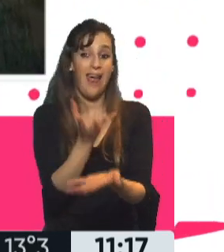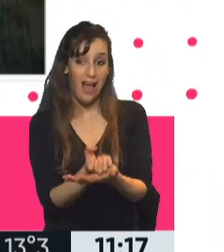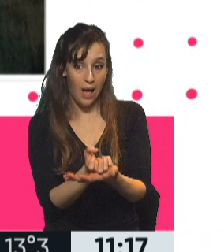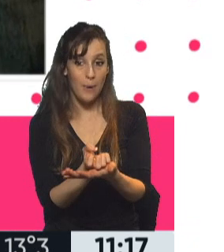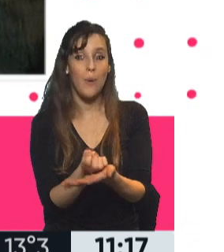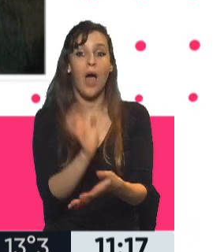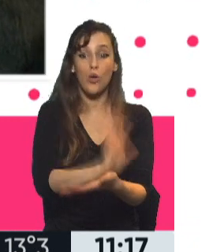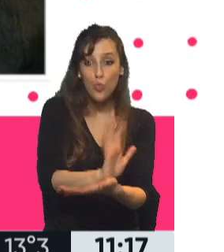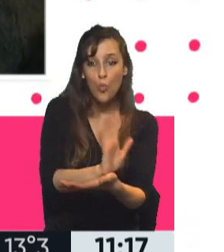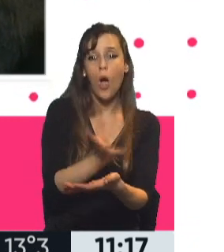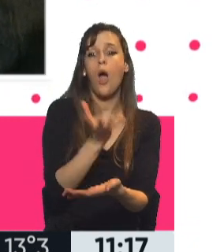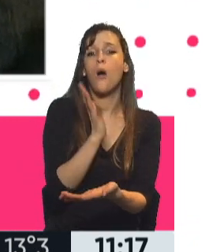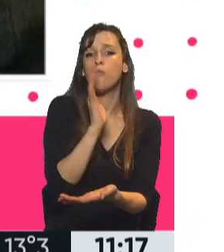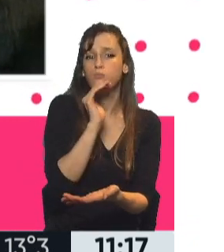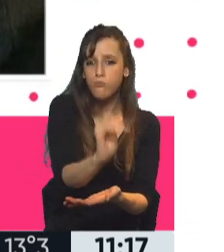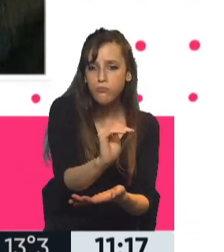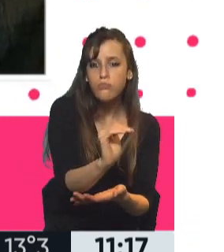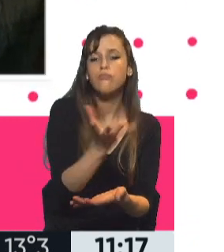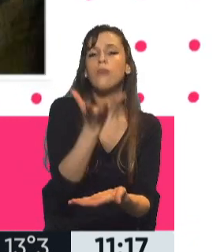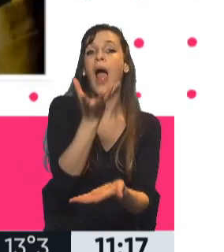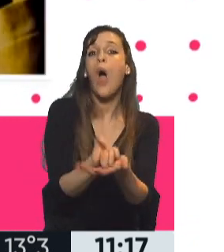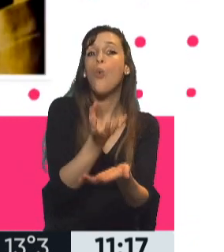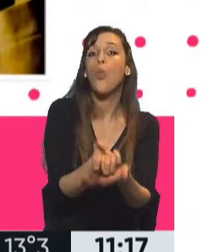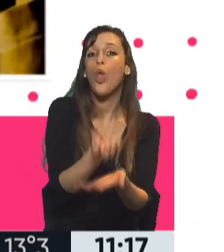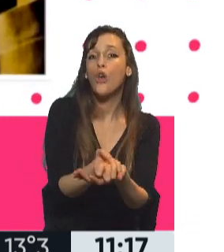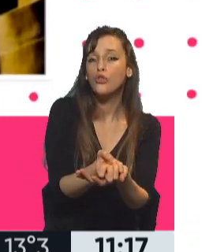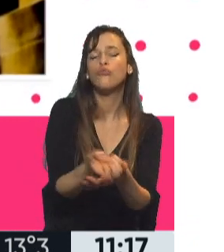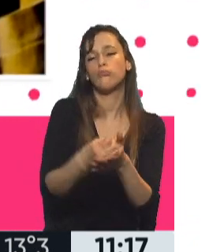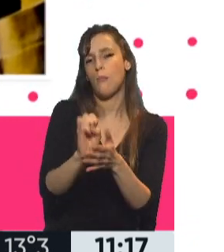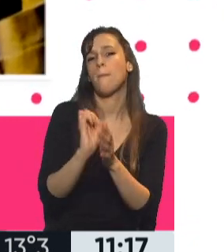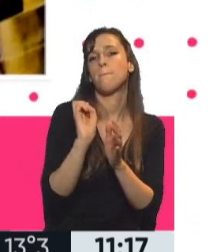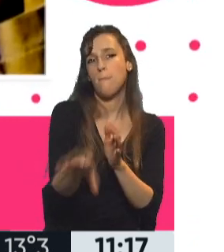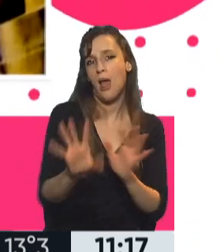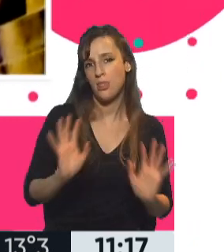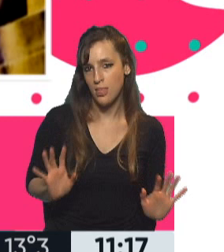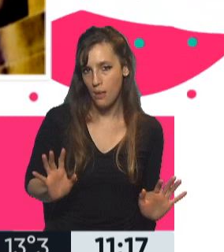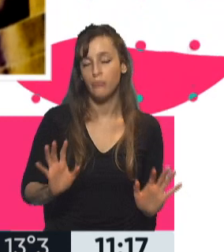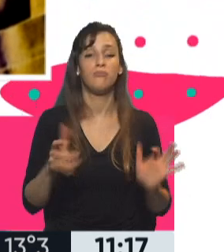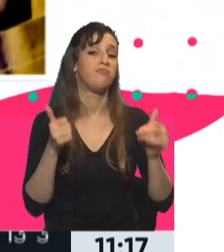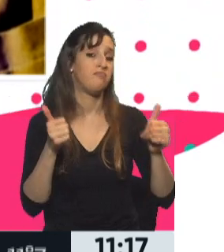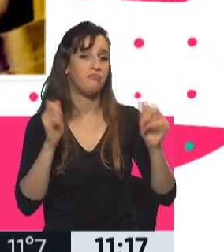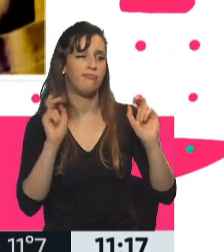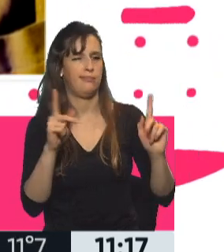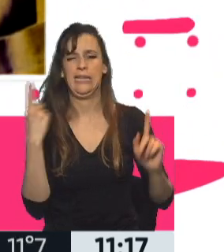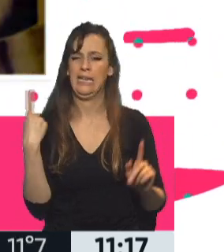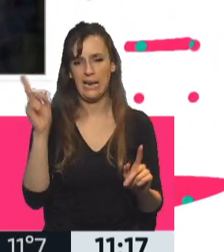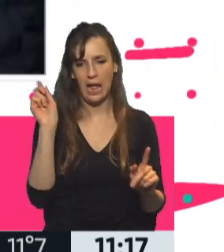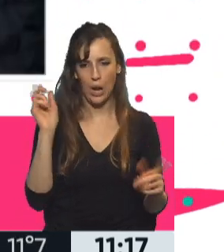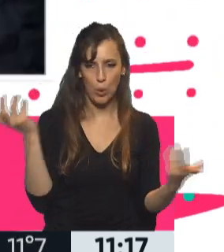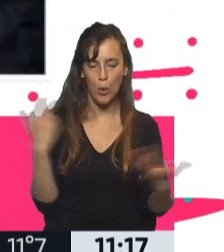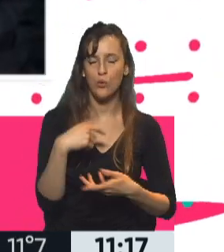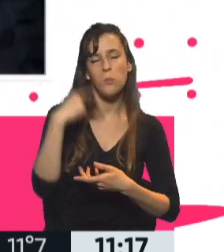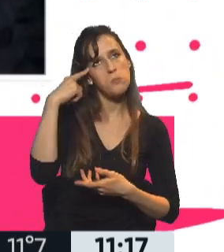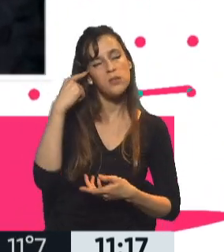los audios para acá. Y yo dije, es muy raro esto. Qué loco. Y apareció un señor mayor que no debe tener